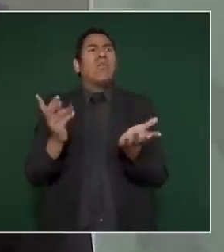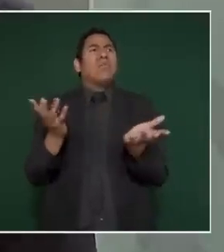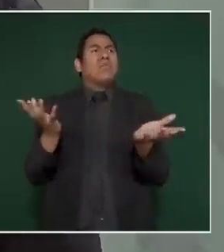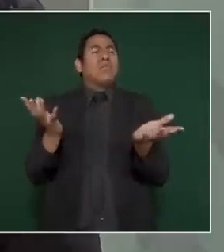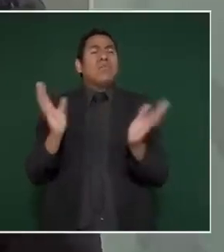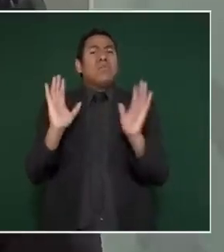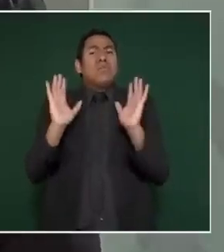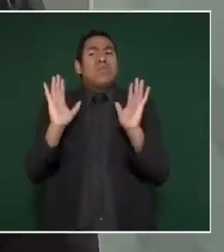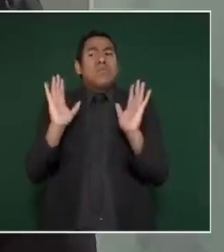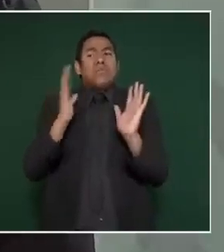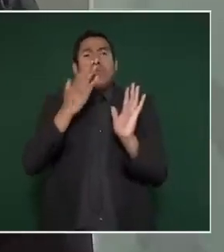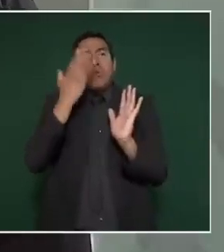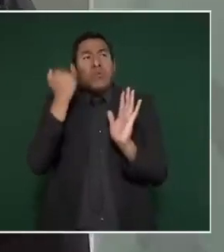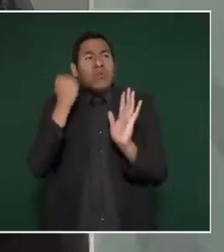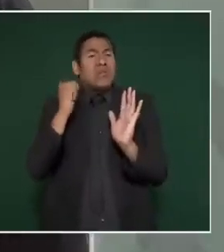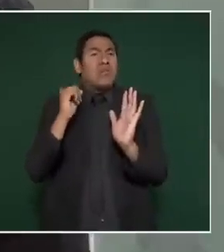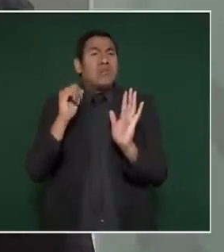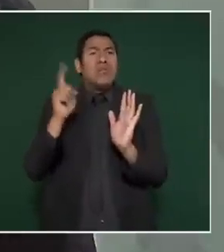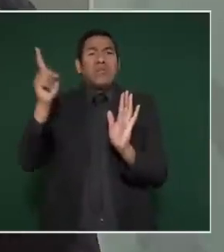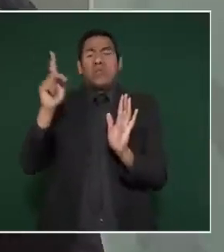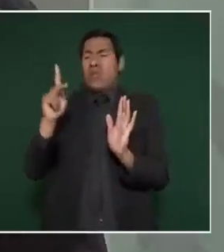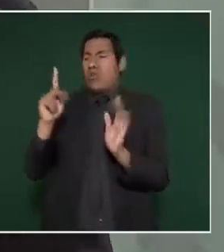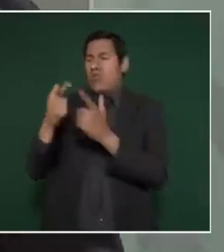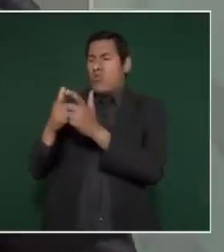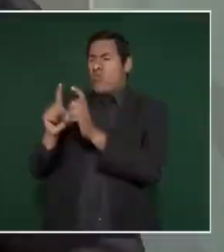no sé cuántos amparos.